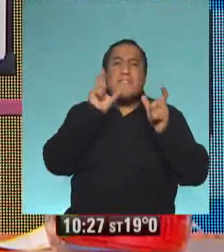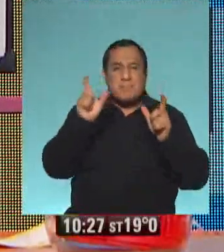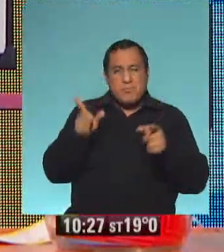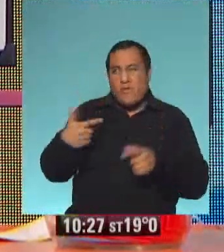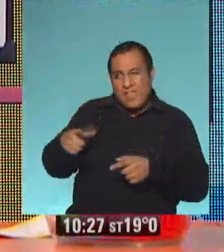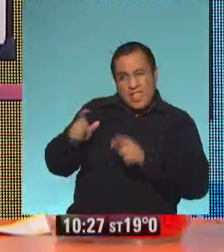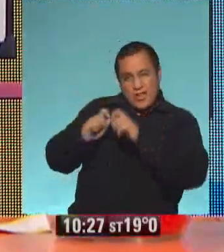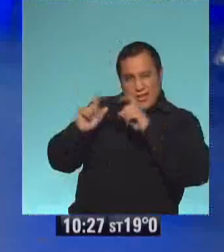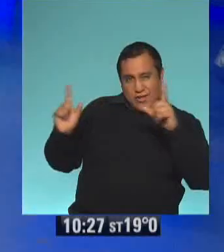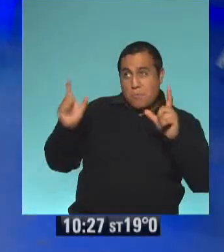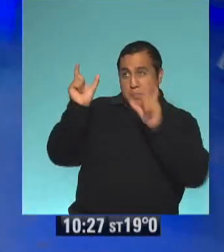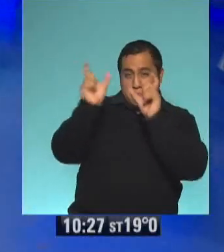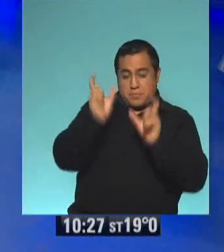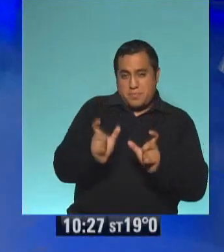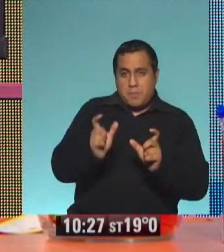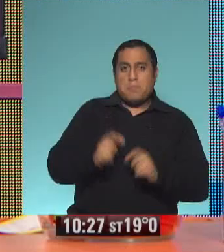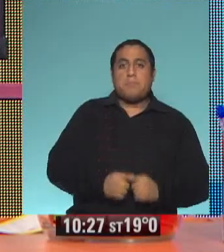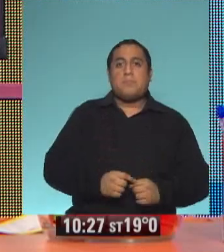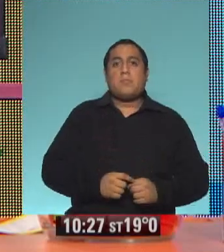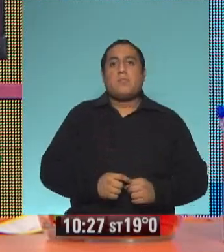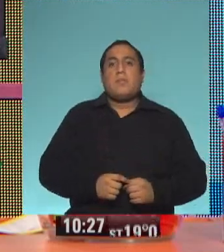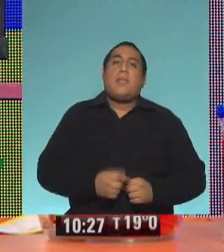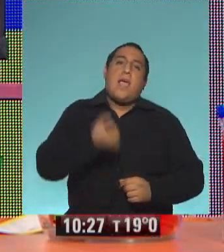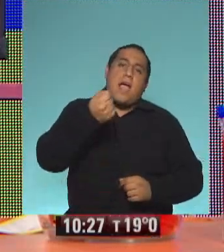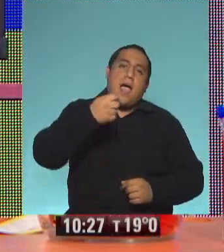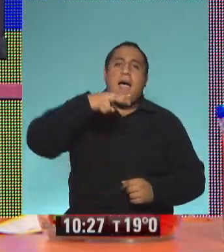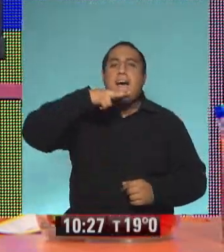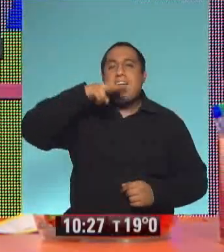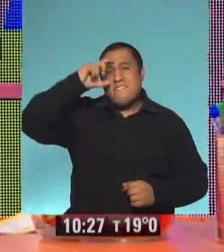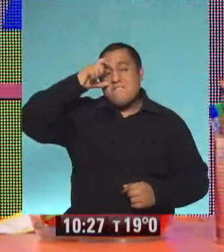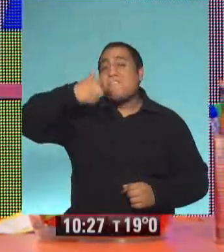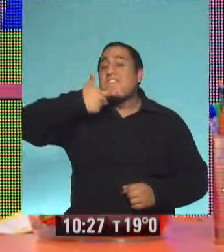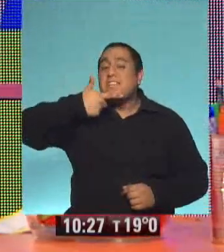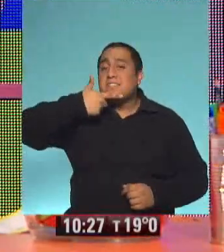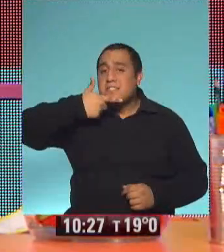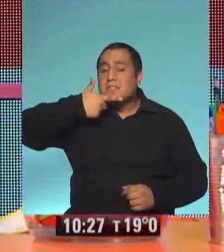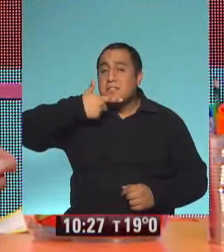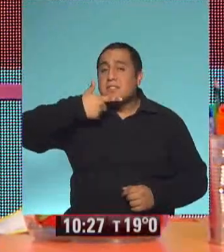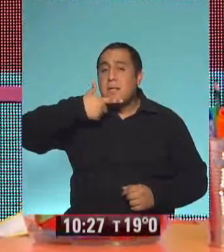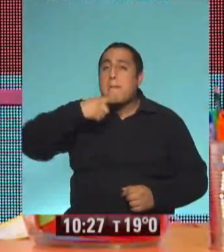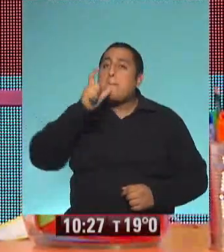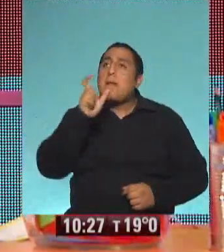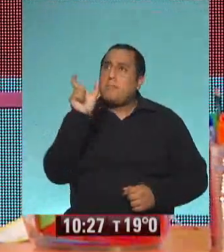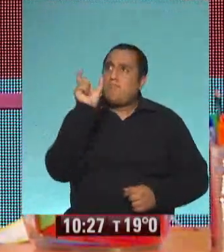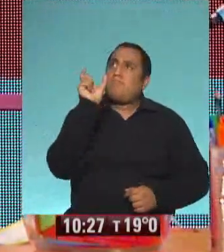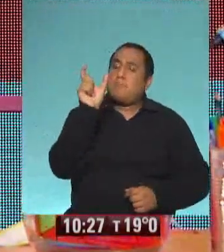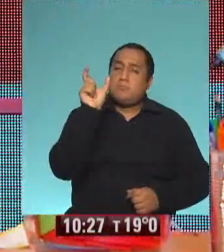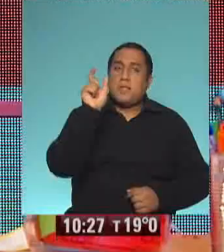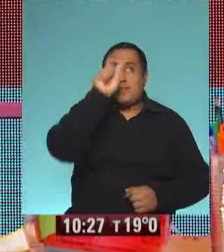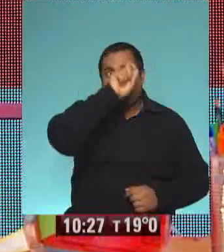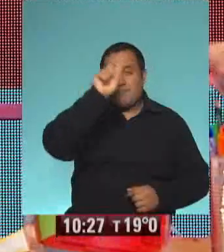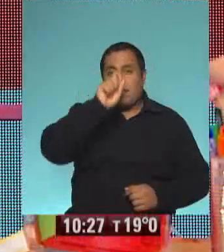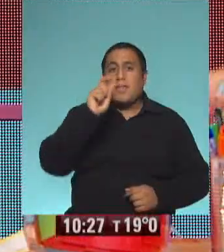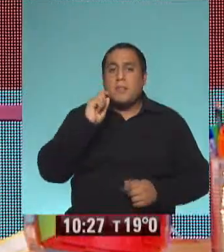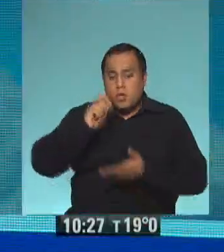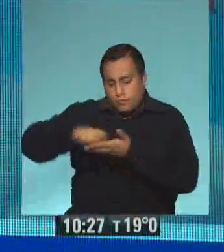¿sí? Sí. Del vuelo de los pájaros. Una es aves. Aves. ¿Sí? Para sí. nuestro frasco. Yo las pongo en el pizarrón para que las vean los chicos y ustedes las anotan para el frasco.